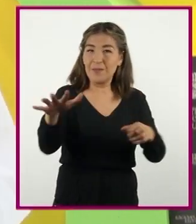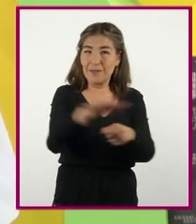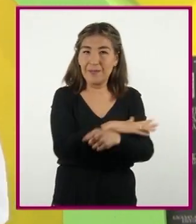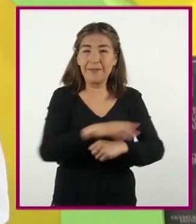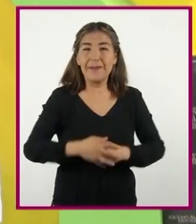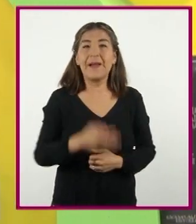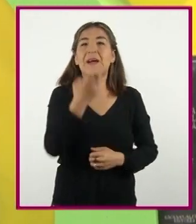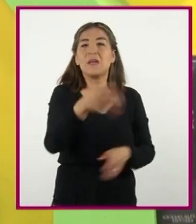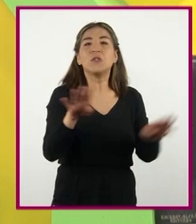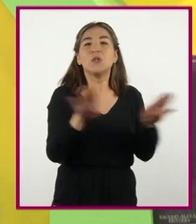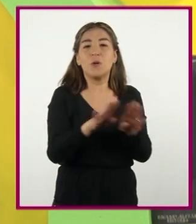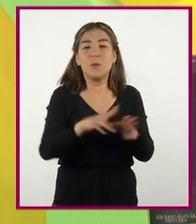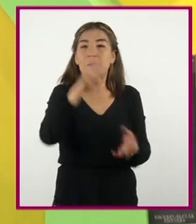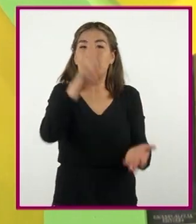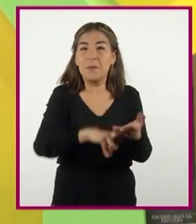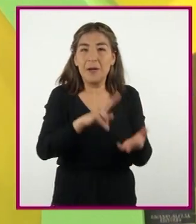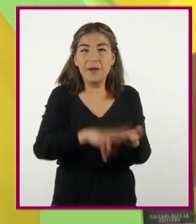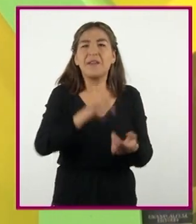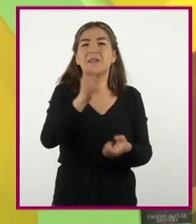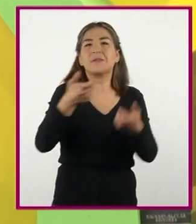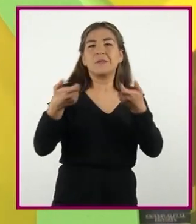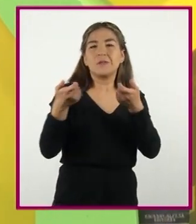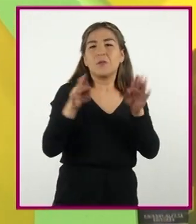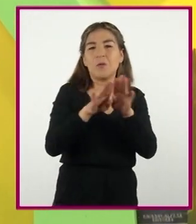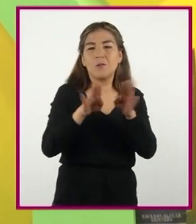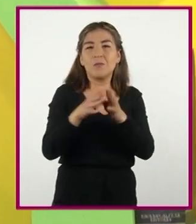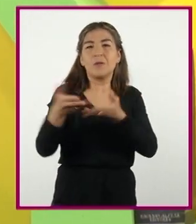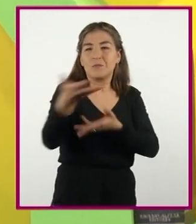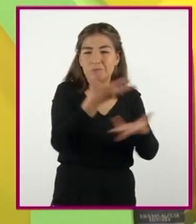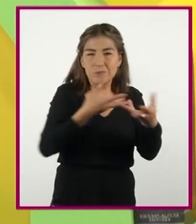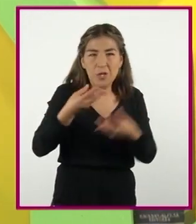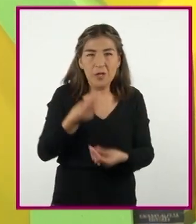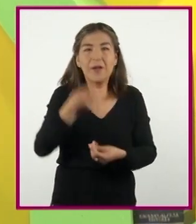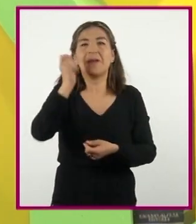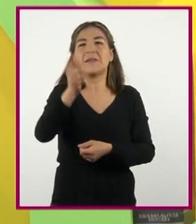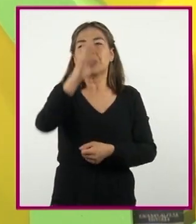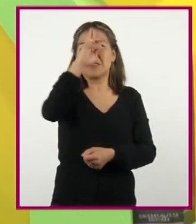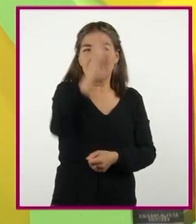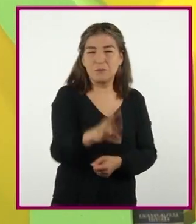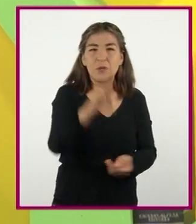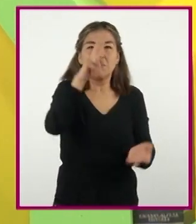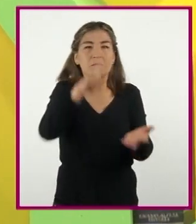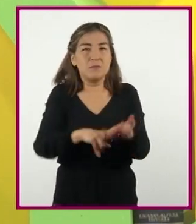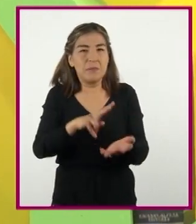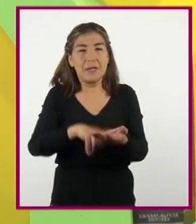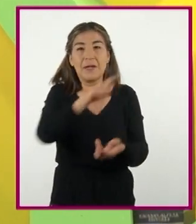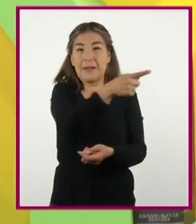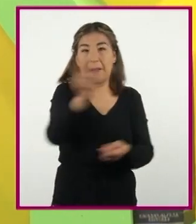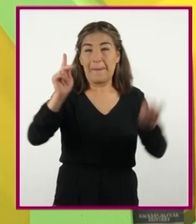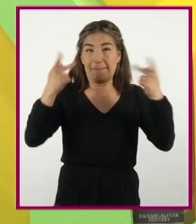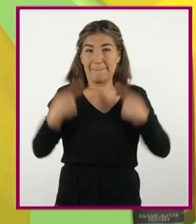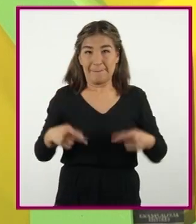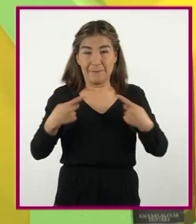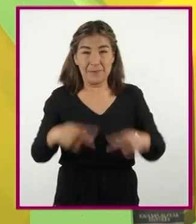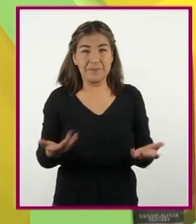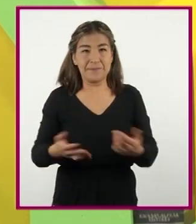en práctica los valores de cooperación, respeto y tolerancia hacia las y los